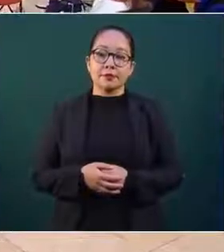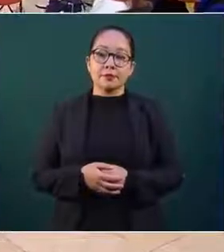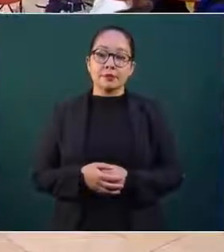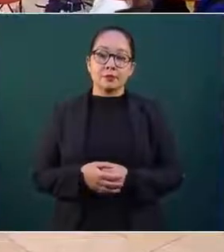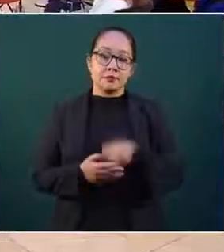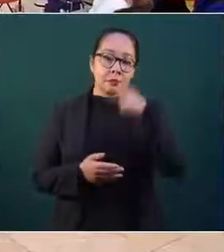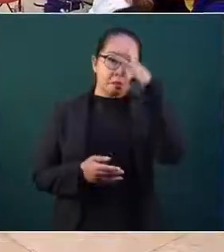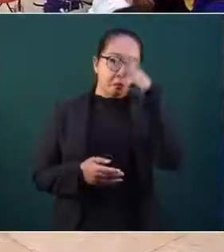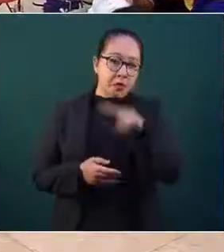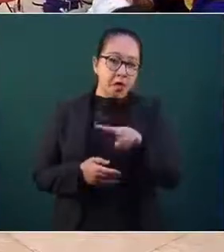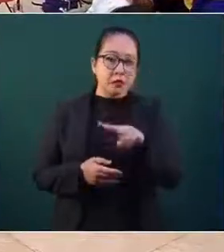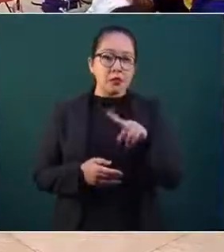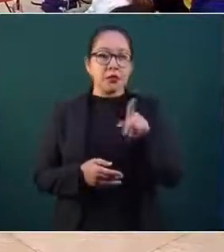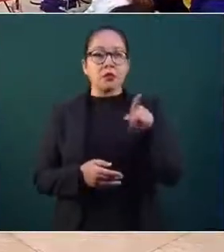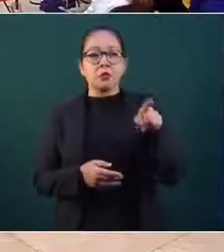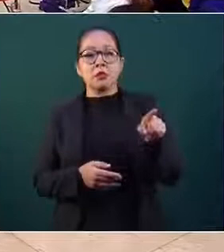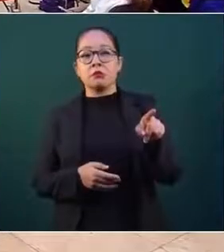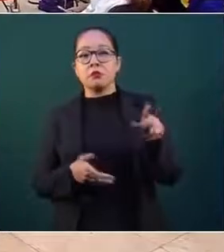México